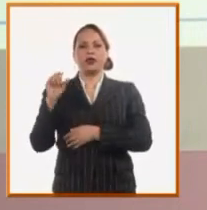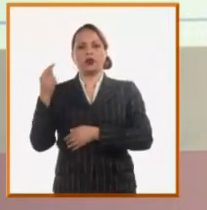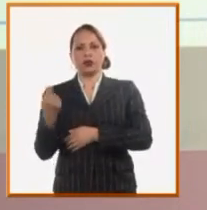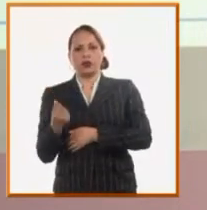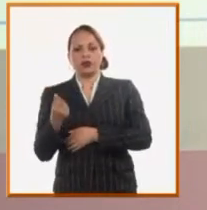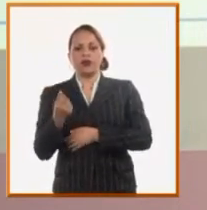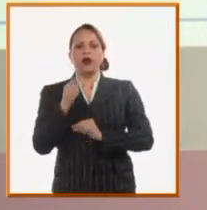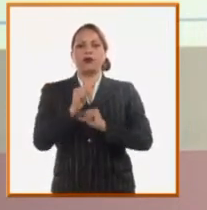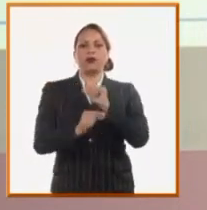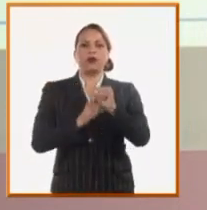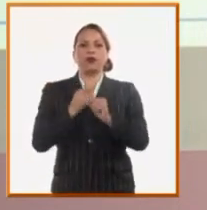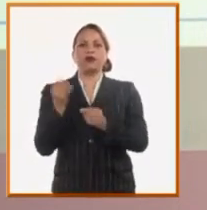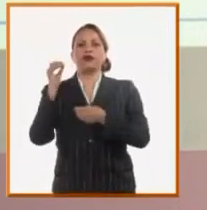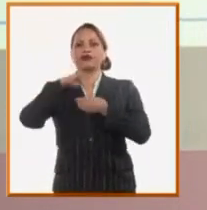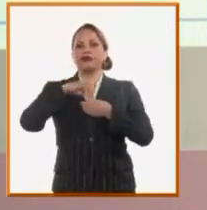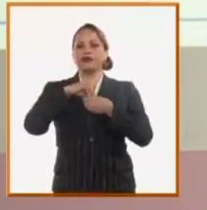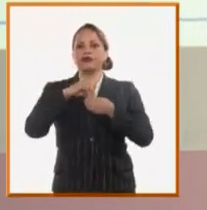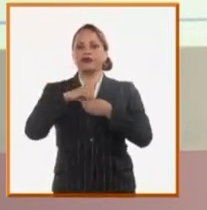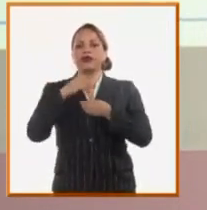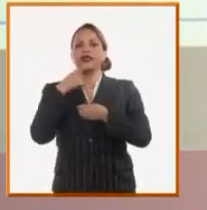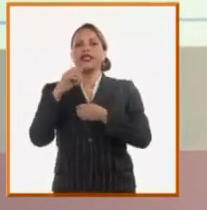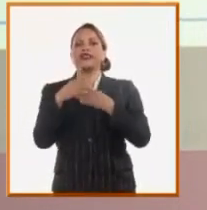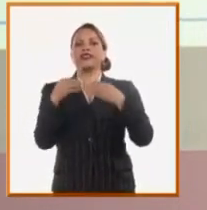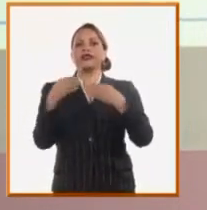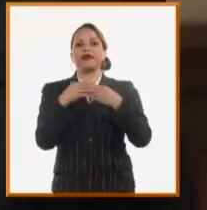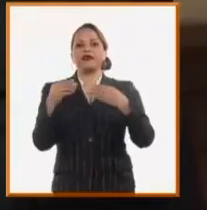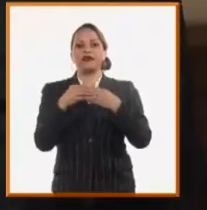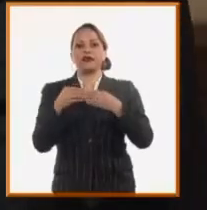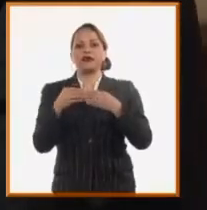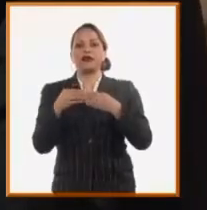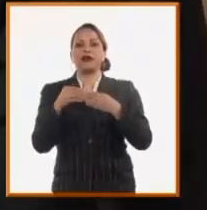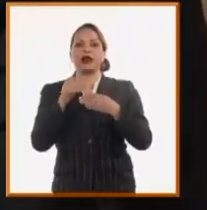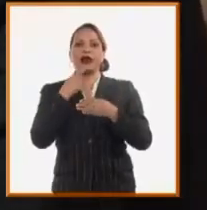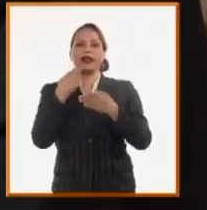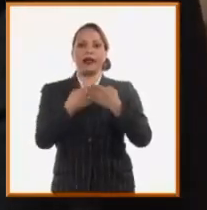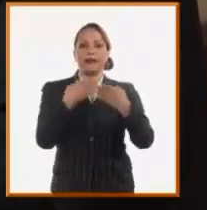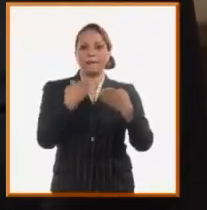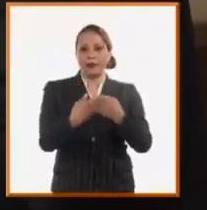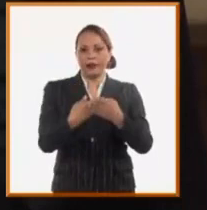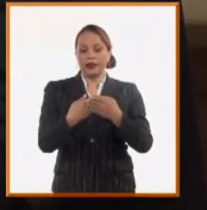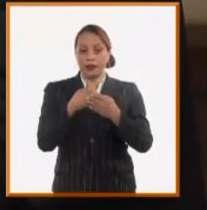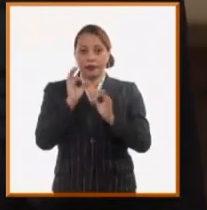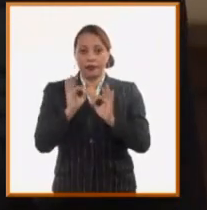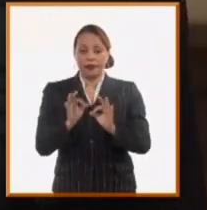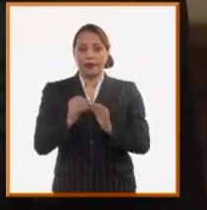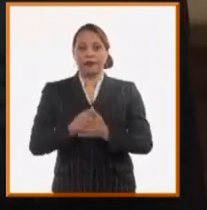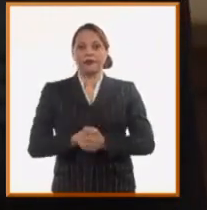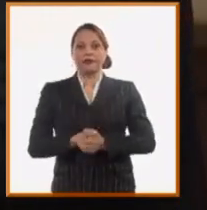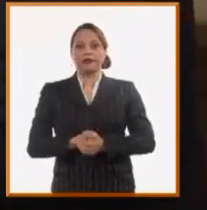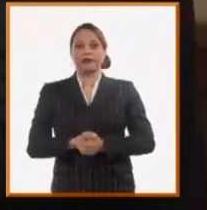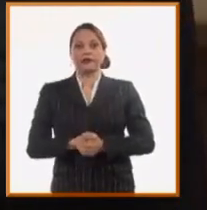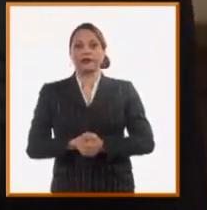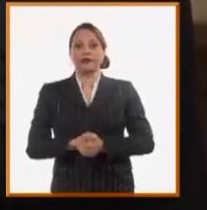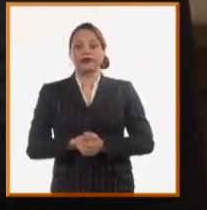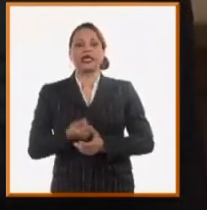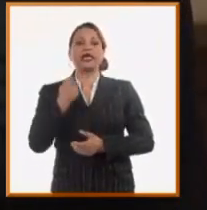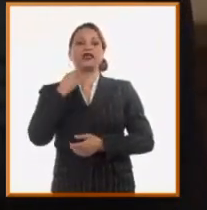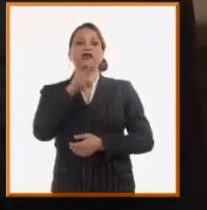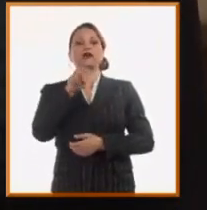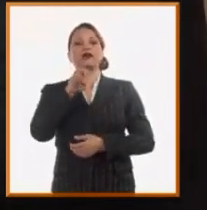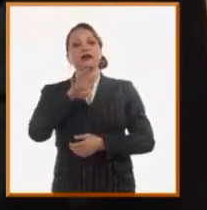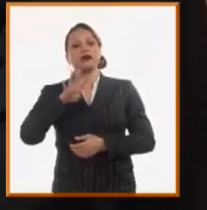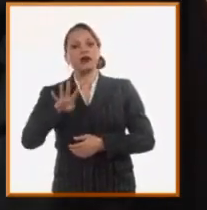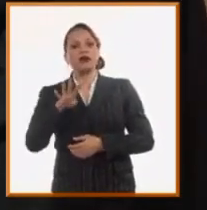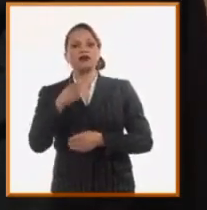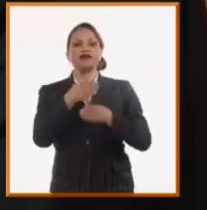garantizando niveles de autofinanciamiento y gestión a las divisas a los que las generan. Los esquemas de autofinanciamiento que vamos a implementar en el 2024